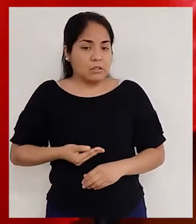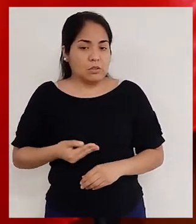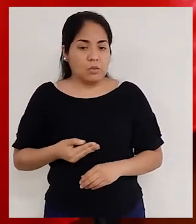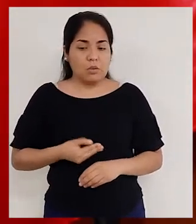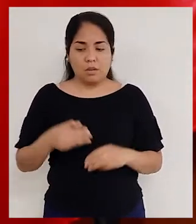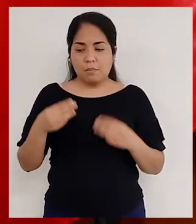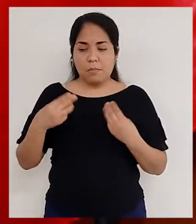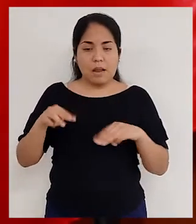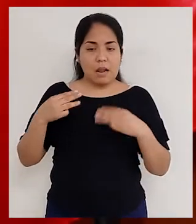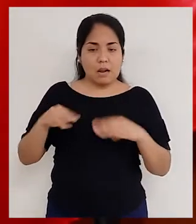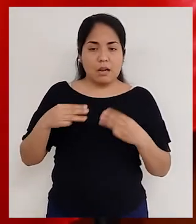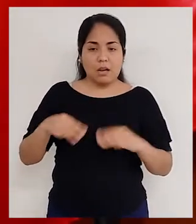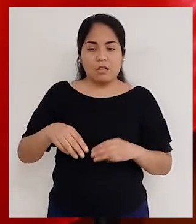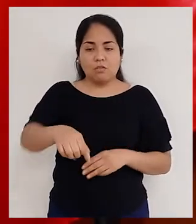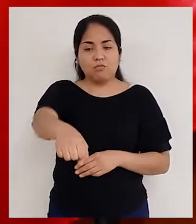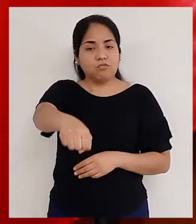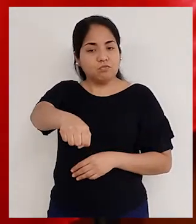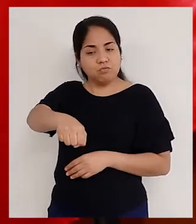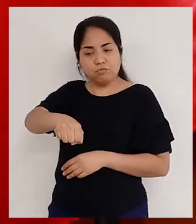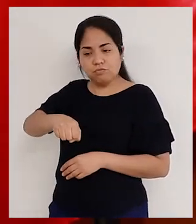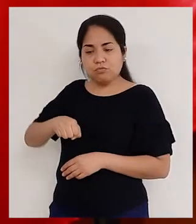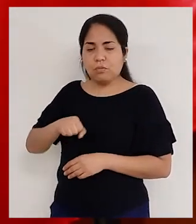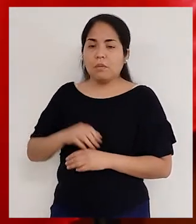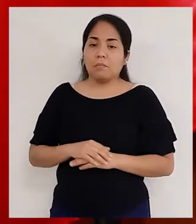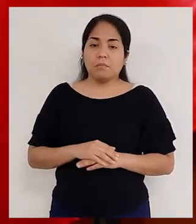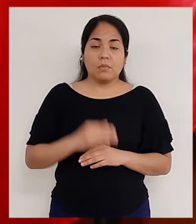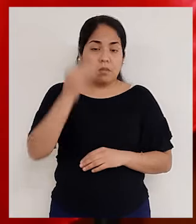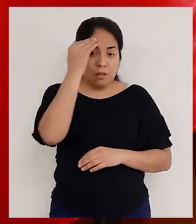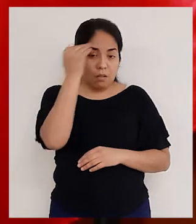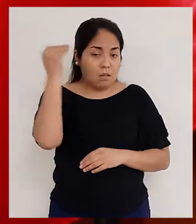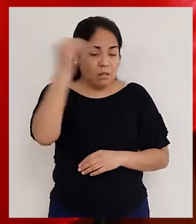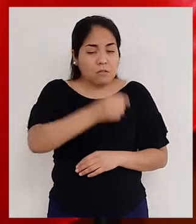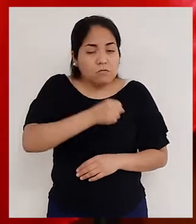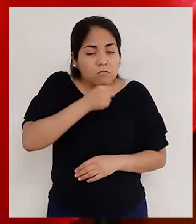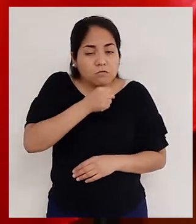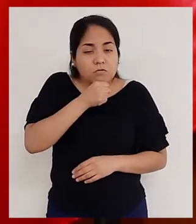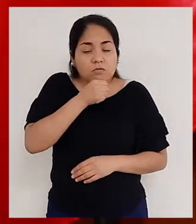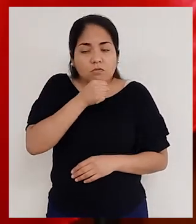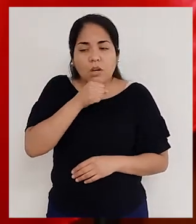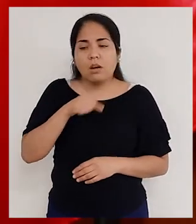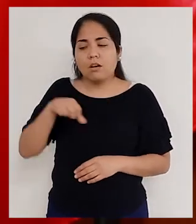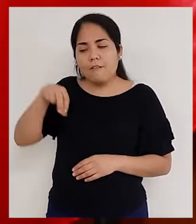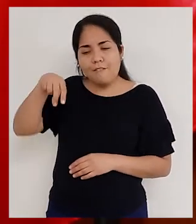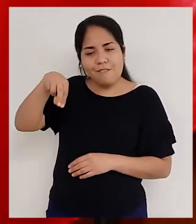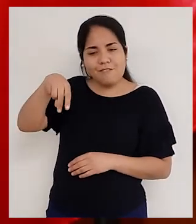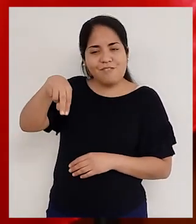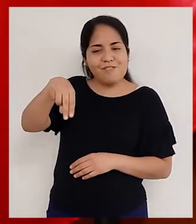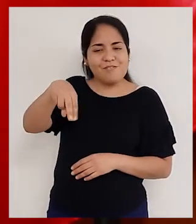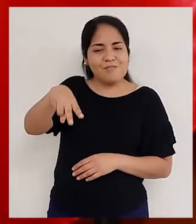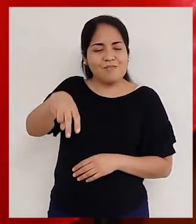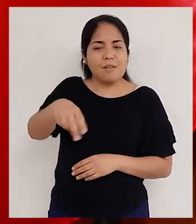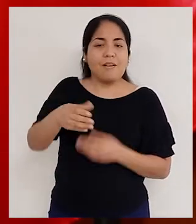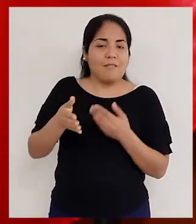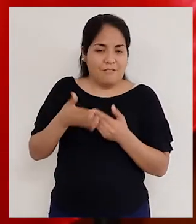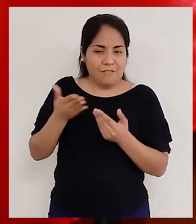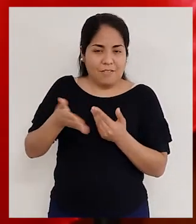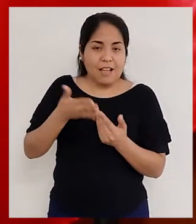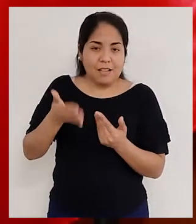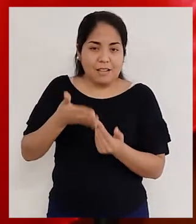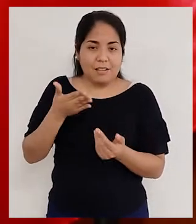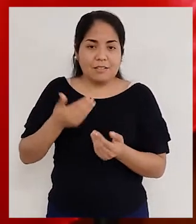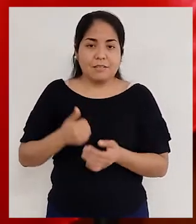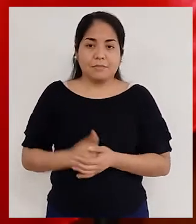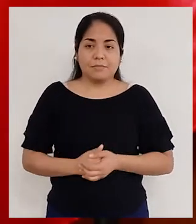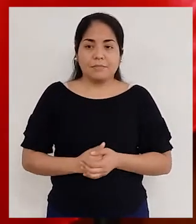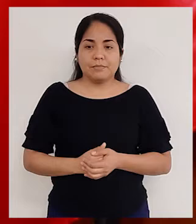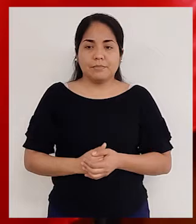su carrito de mercado. Las personas de mayor edad, las personas de tercera edad bajan por ahí porque es más fácil que bajar la